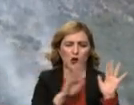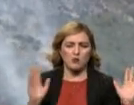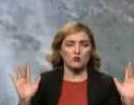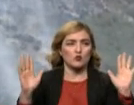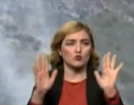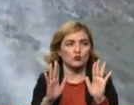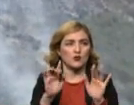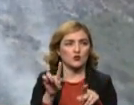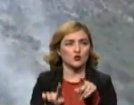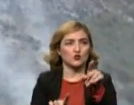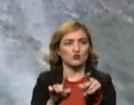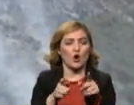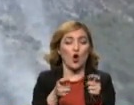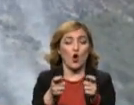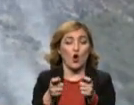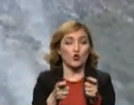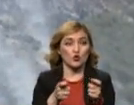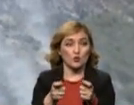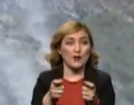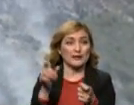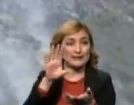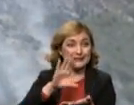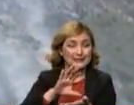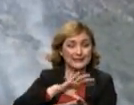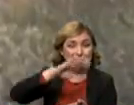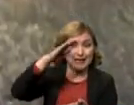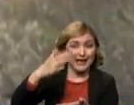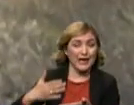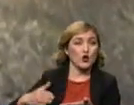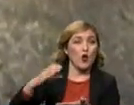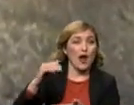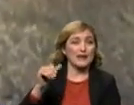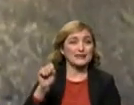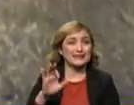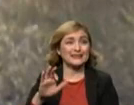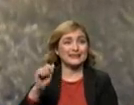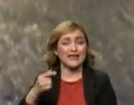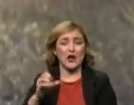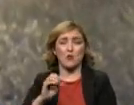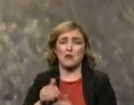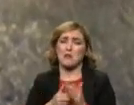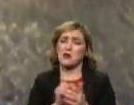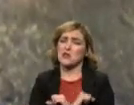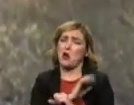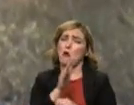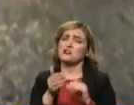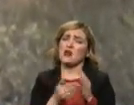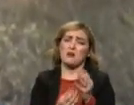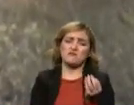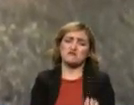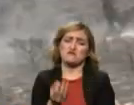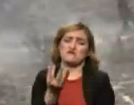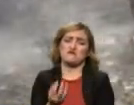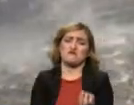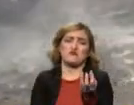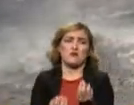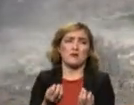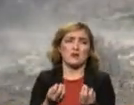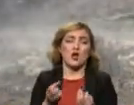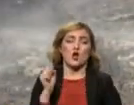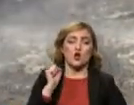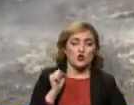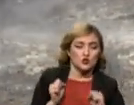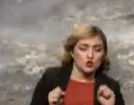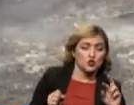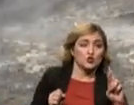que aparentemente habían sido controlados en el Cerro Casitagua volvieron a encenderse esta mañana. Uno de ellos en la parte sur baja,